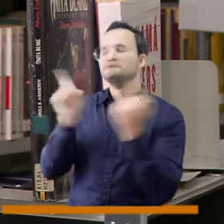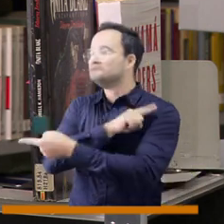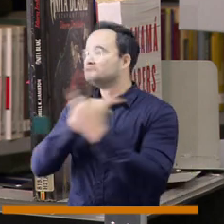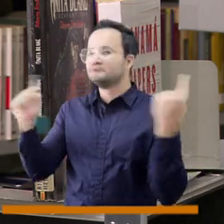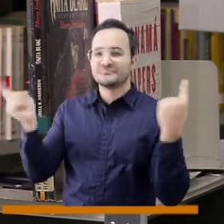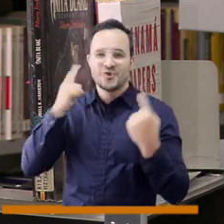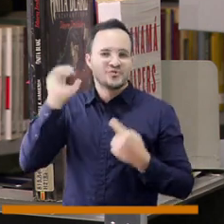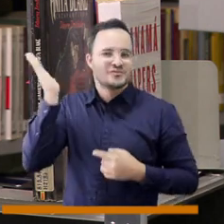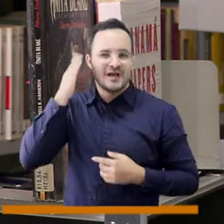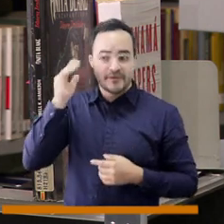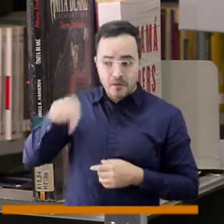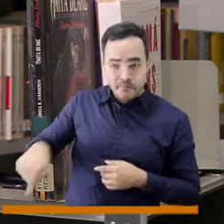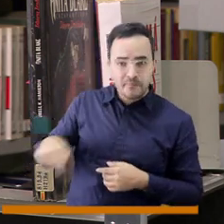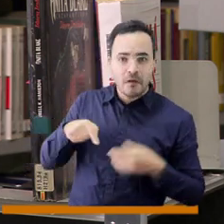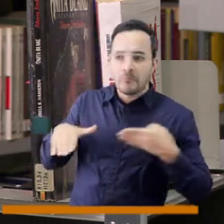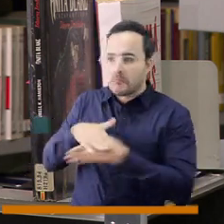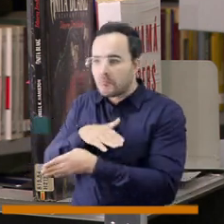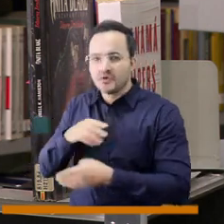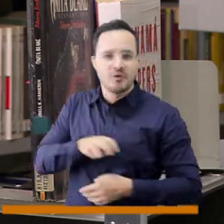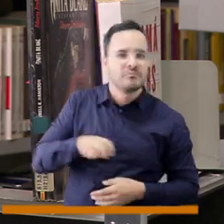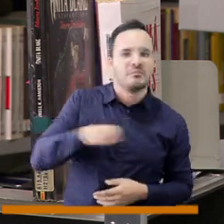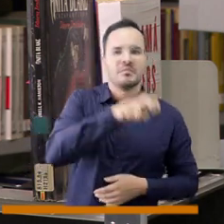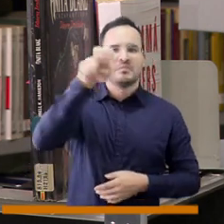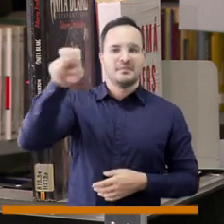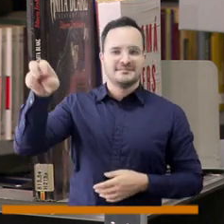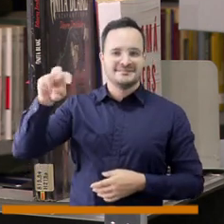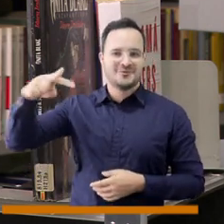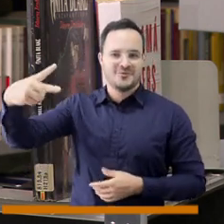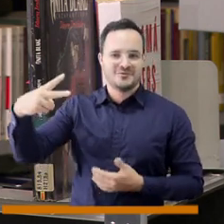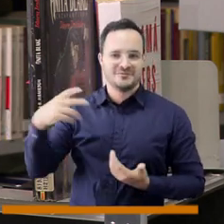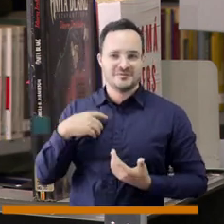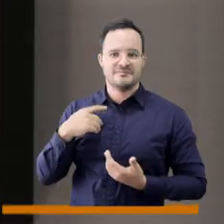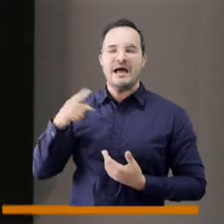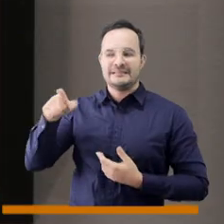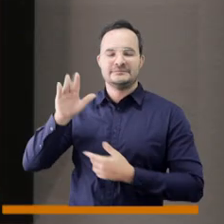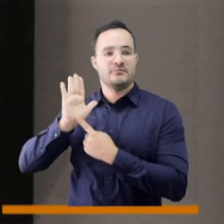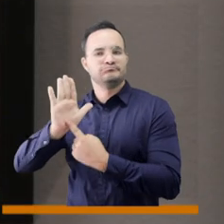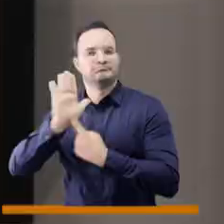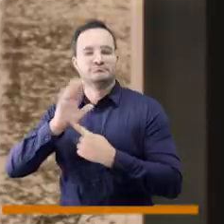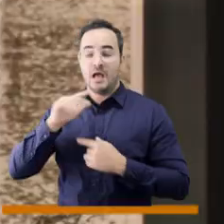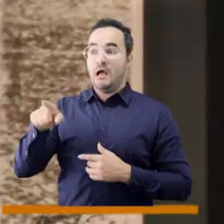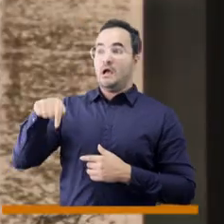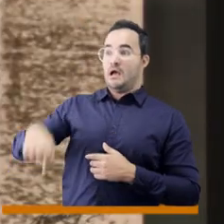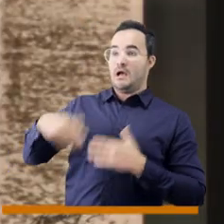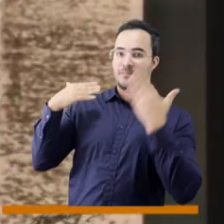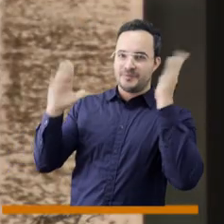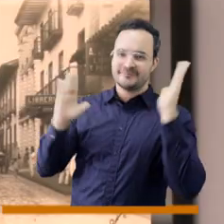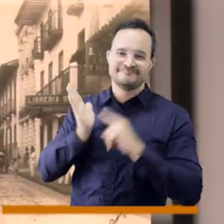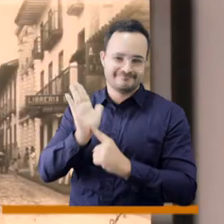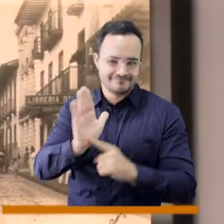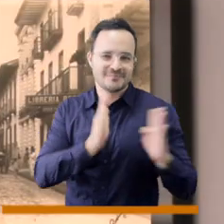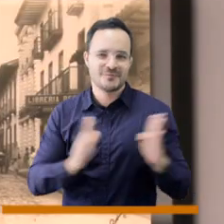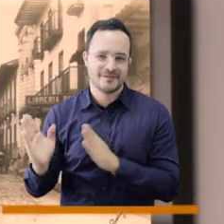que existimos. Entonces vamos a estar con un stand en el segundo piso de la biblioteca.